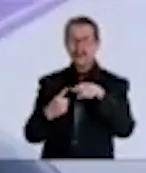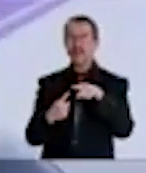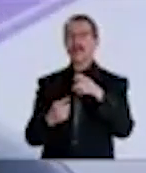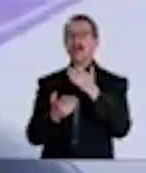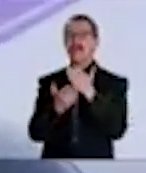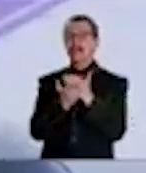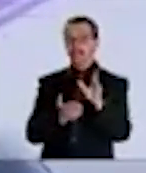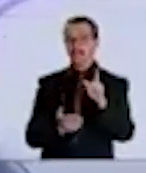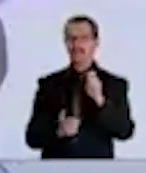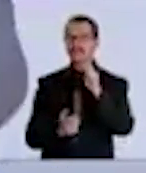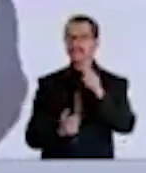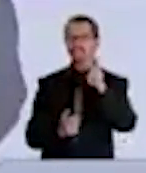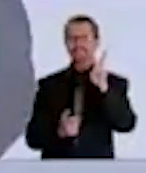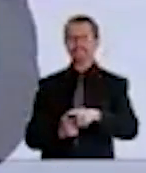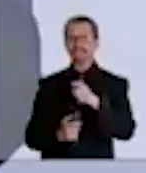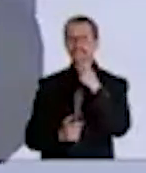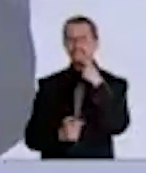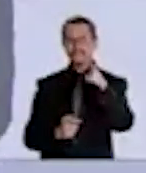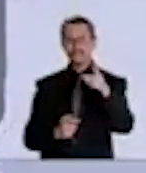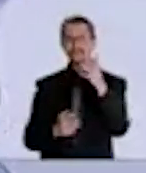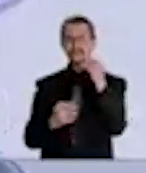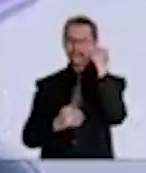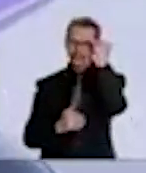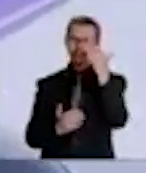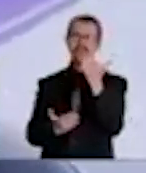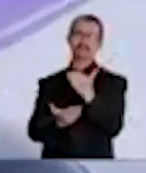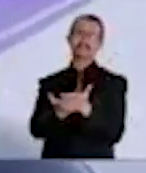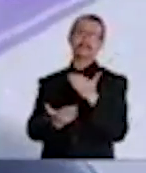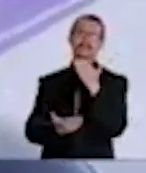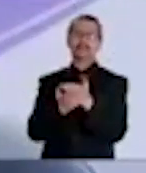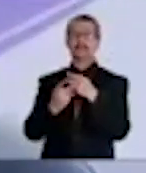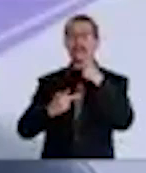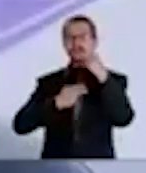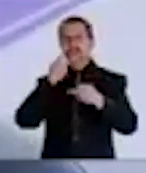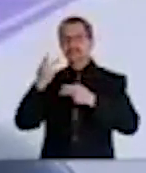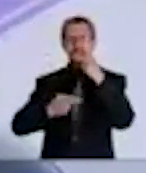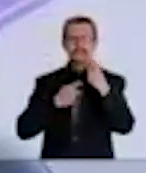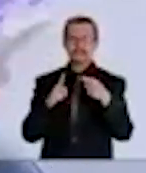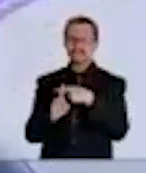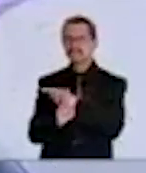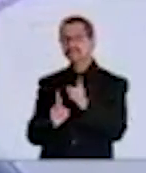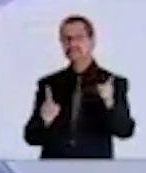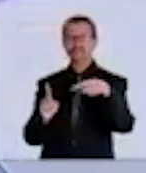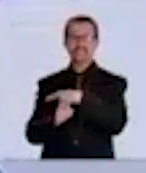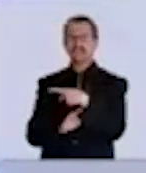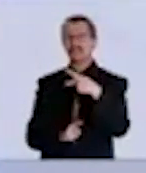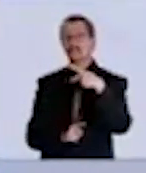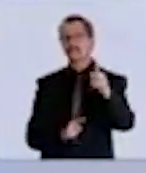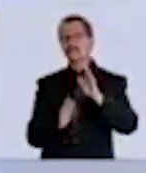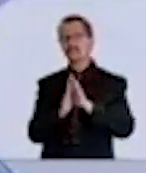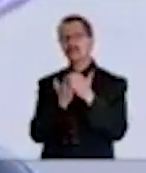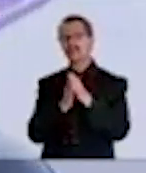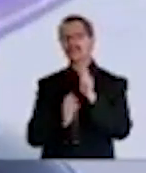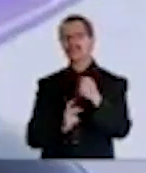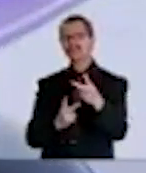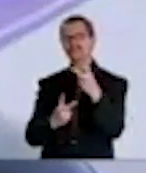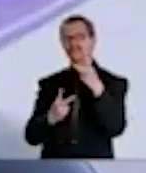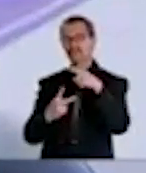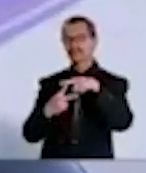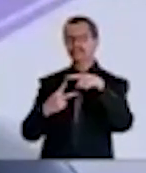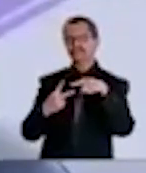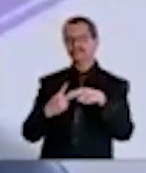disparates lópez obrado en dos de sus libros propone el construir que haya un tren una vía férrea de salina cruz